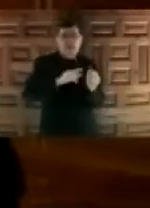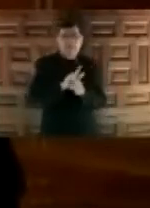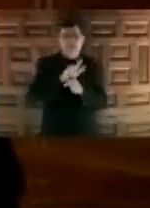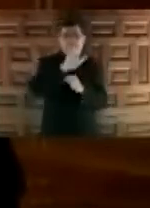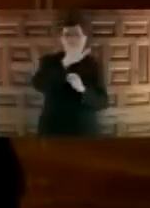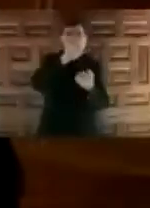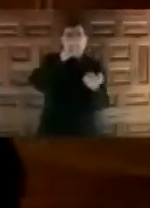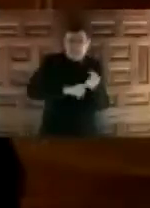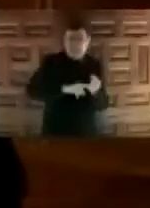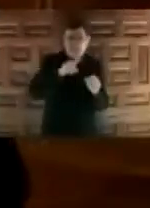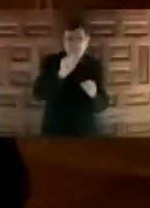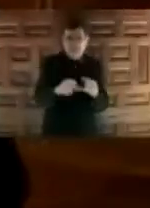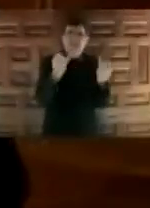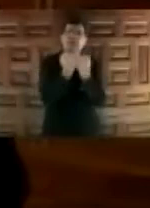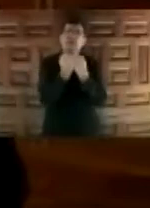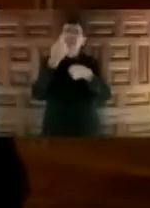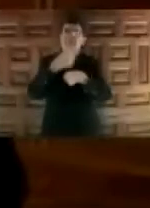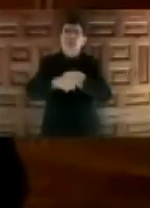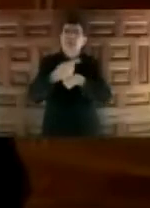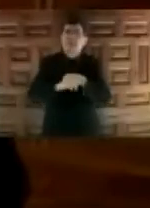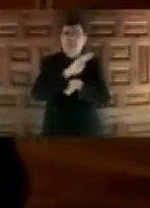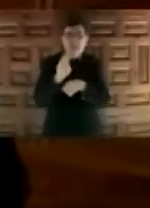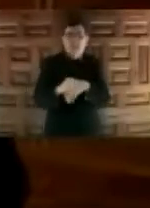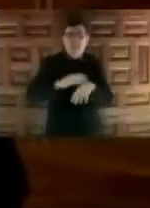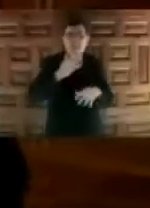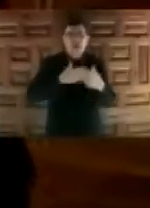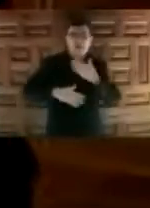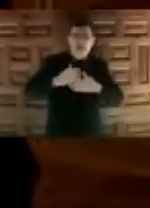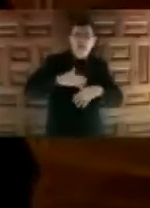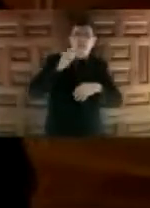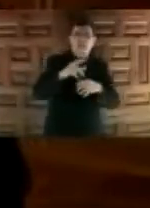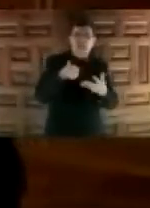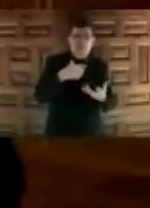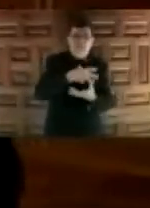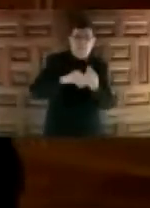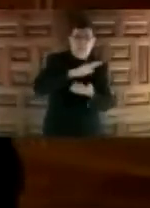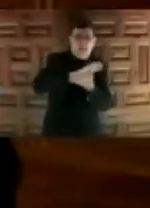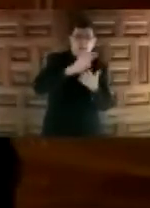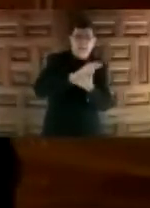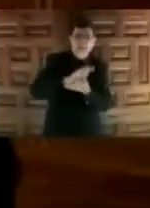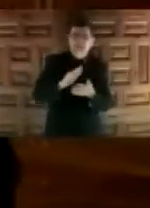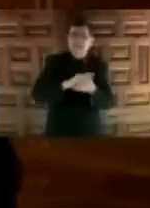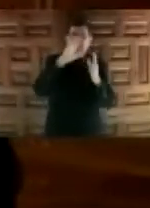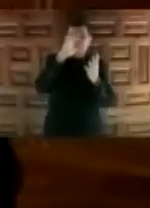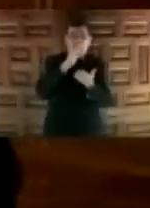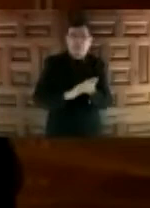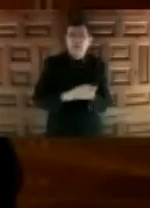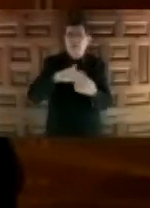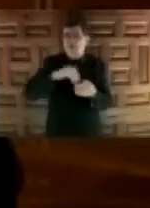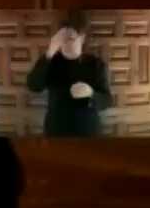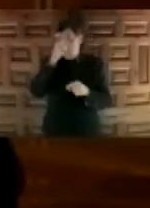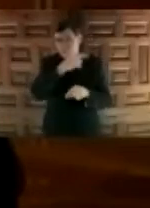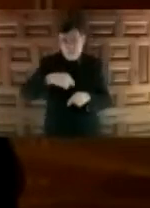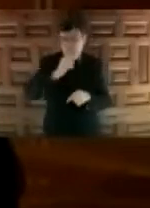misma nave y corremos el mismo riesgo de muerte por el agotamiento de los recursos disponibles. En caso de no llegar a un